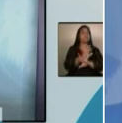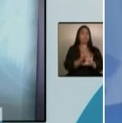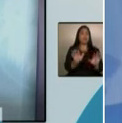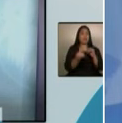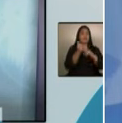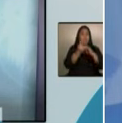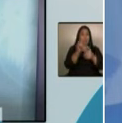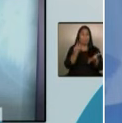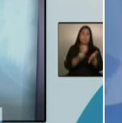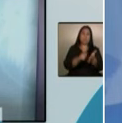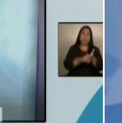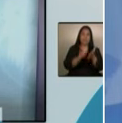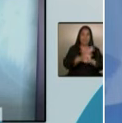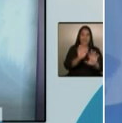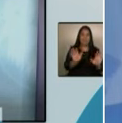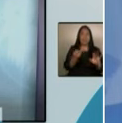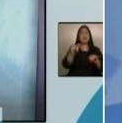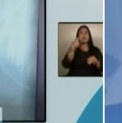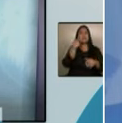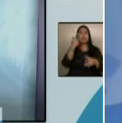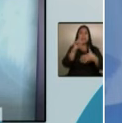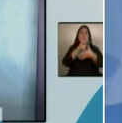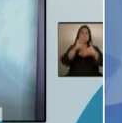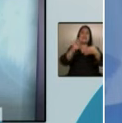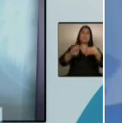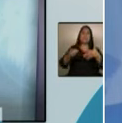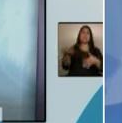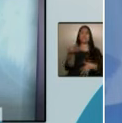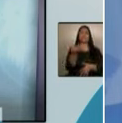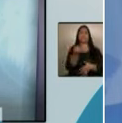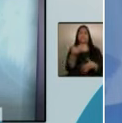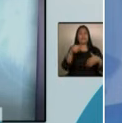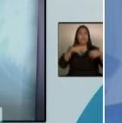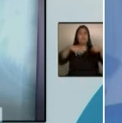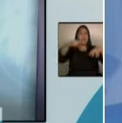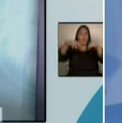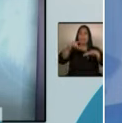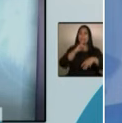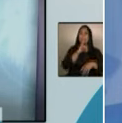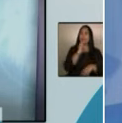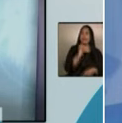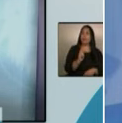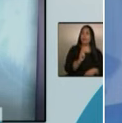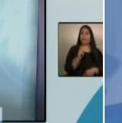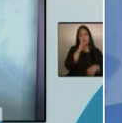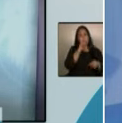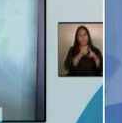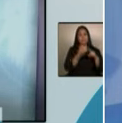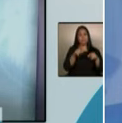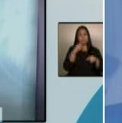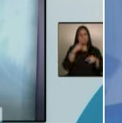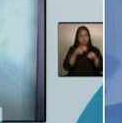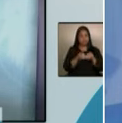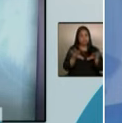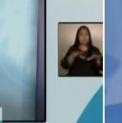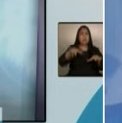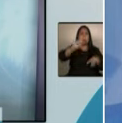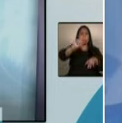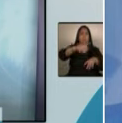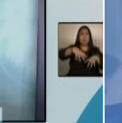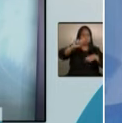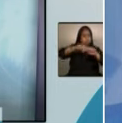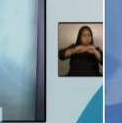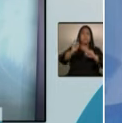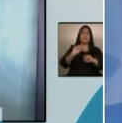tener una energía de mejor calidad con mayor con con sin fluctuaciones de voltaje